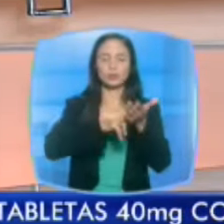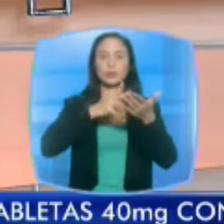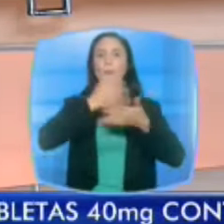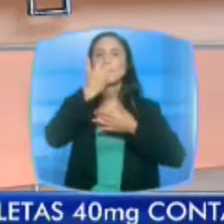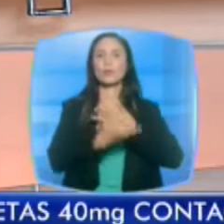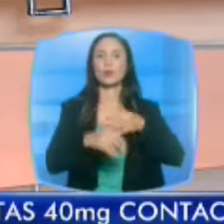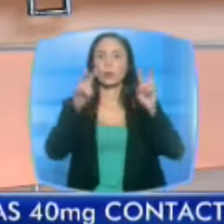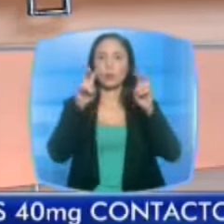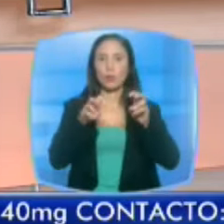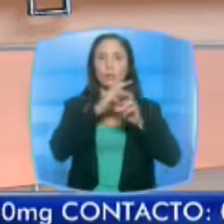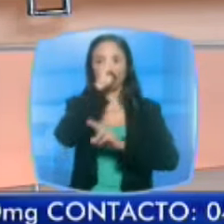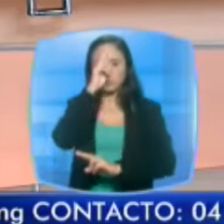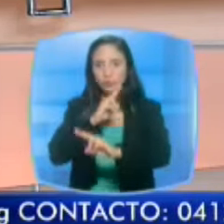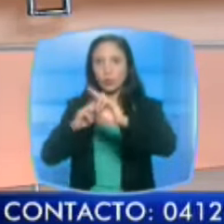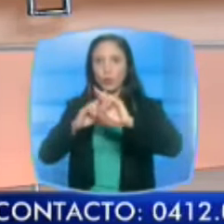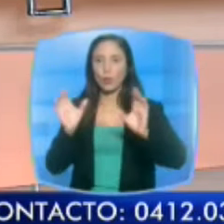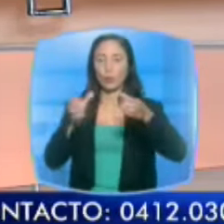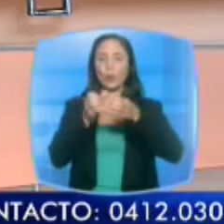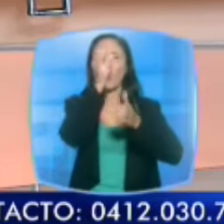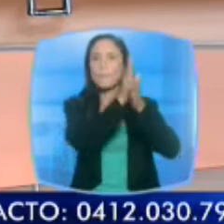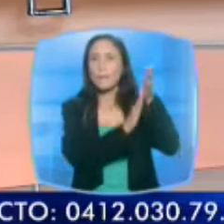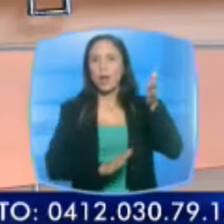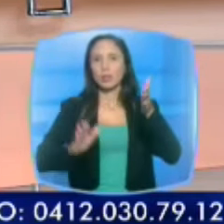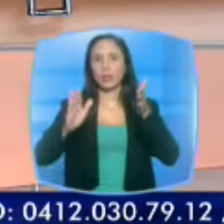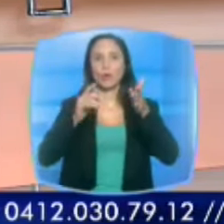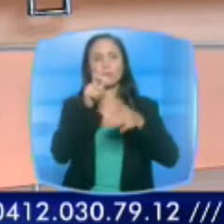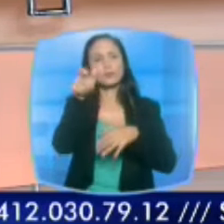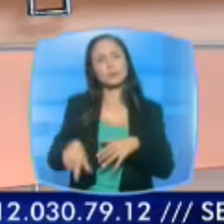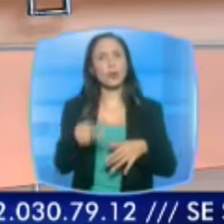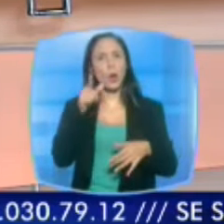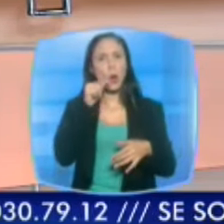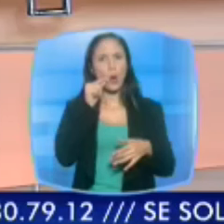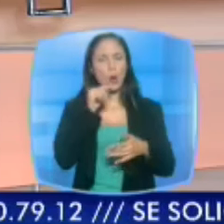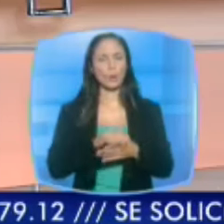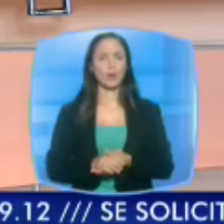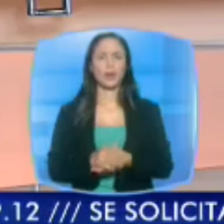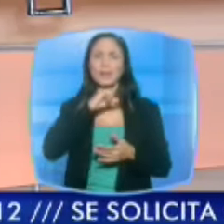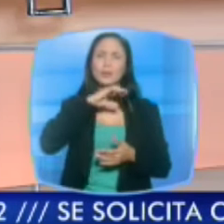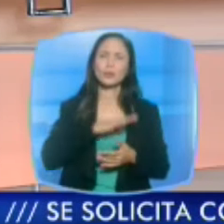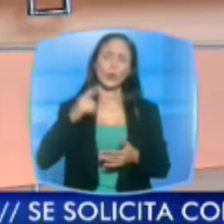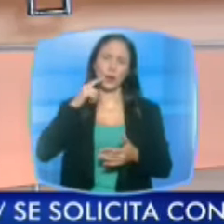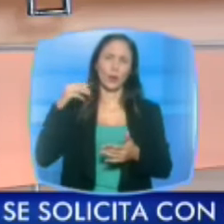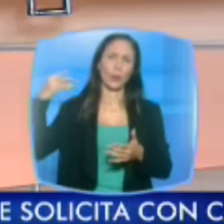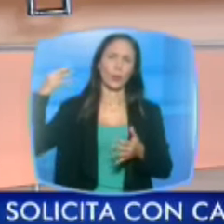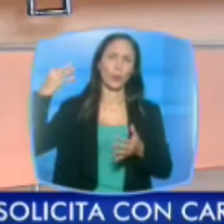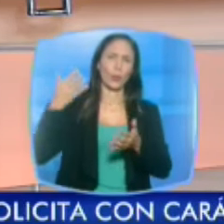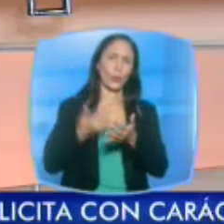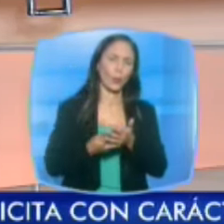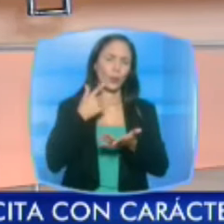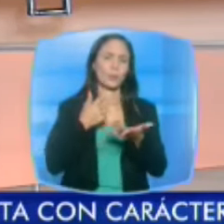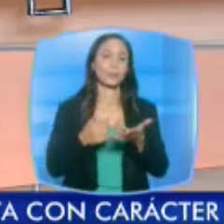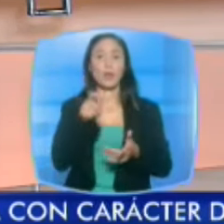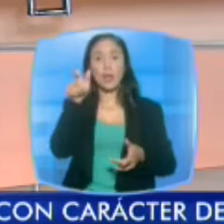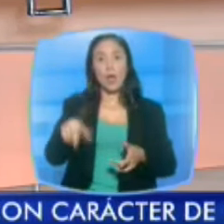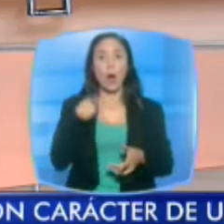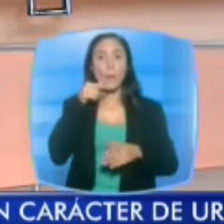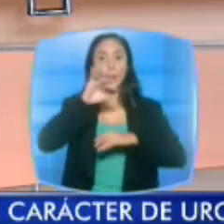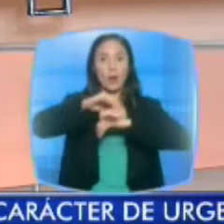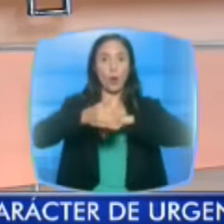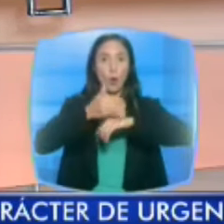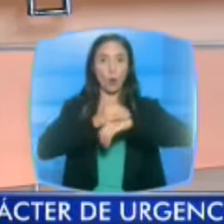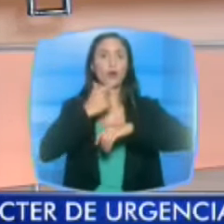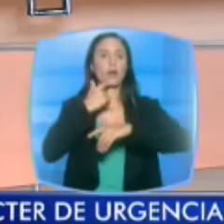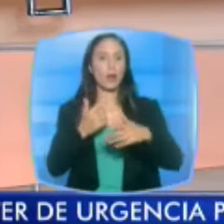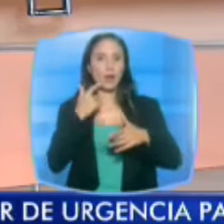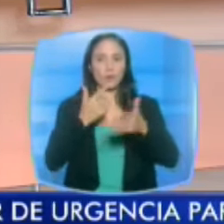que conceden los honores del Panteón Nacional al general Domingo Antonio Cifontes. El presidente del Parlamento, Jorge Rodríguez, afirmó que